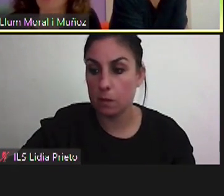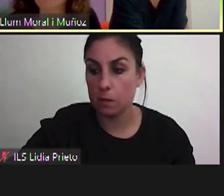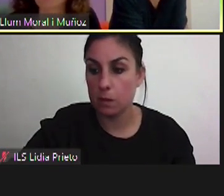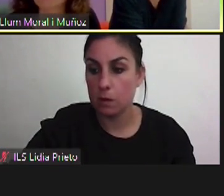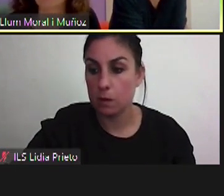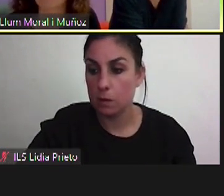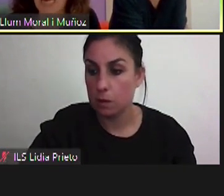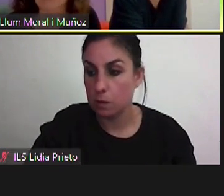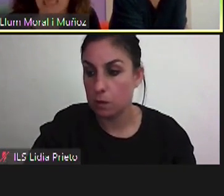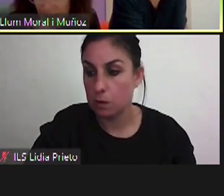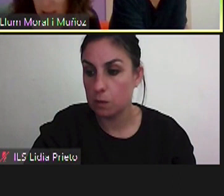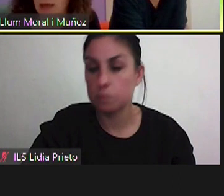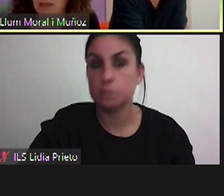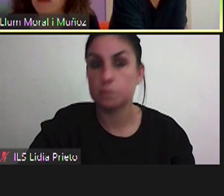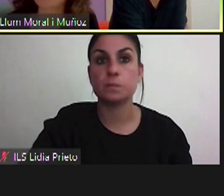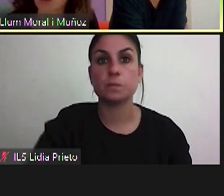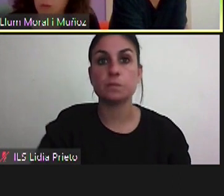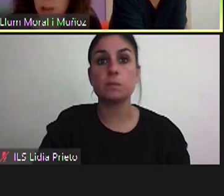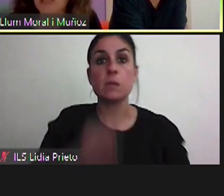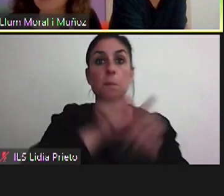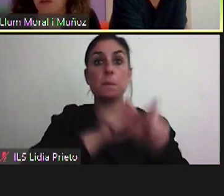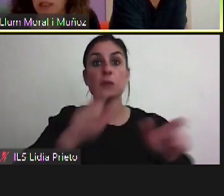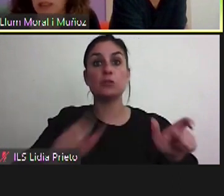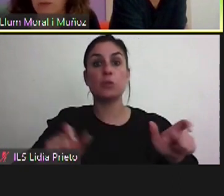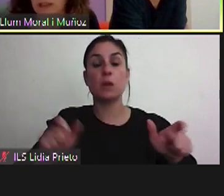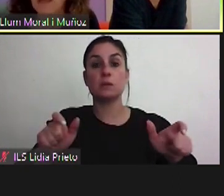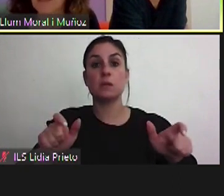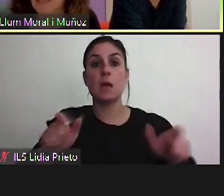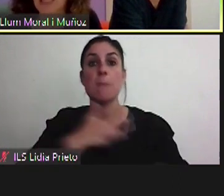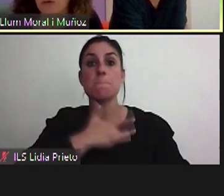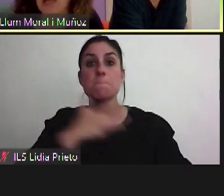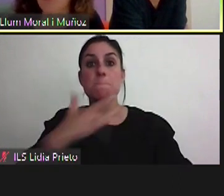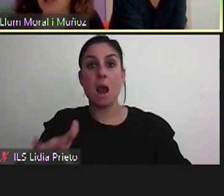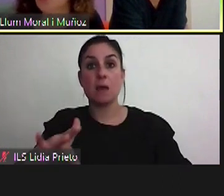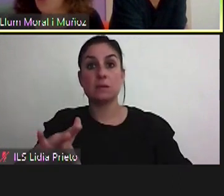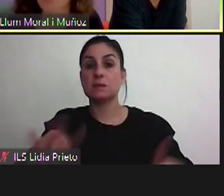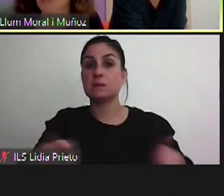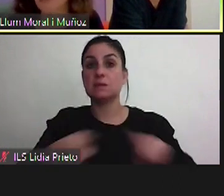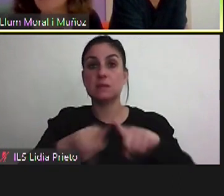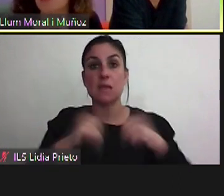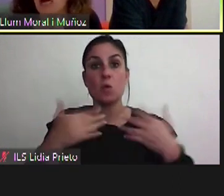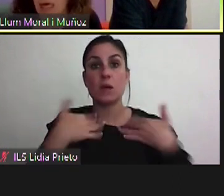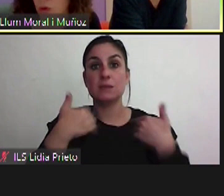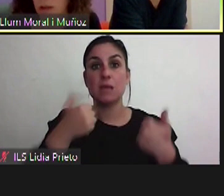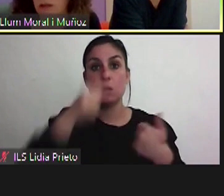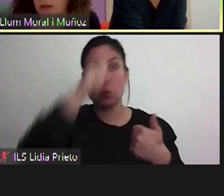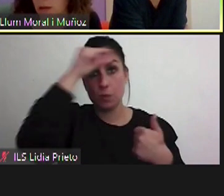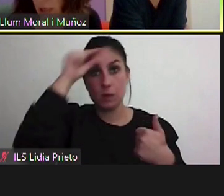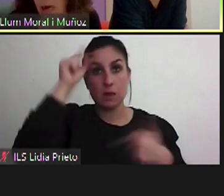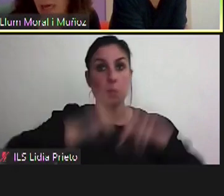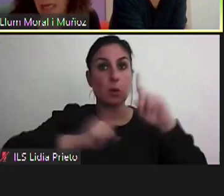personas con problemas de salud mental malas existen también, como existen sin problemas de salud mental. Y que un acto violento no hay que buscarle siempre una